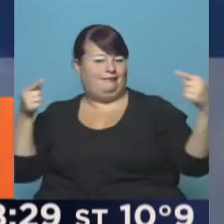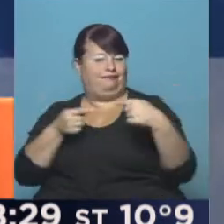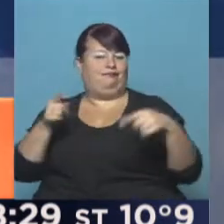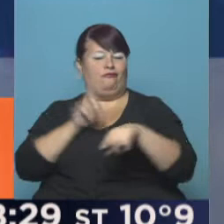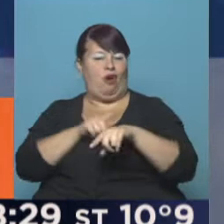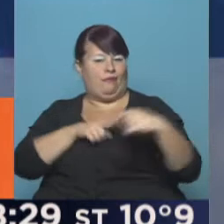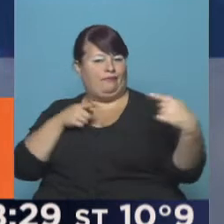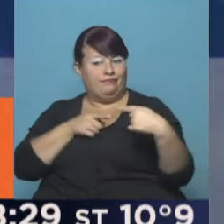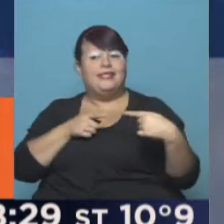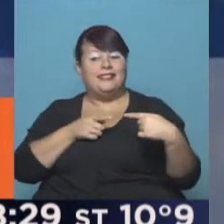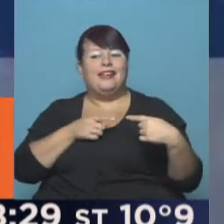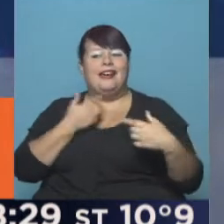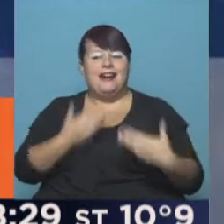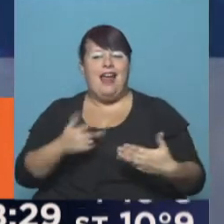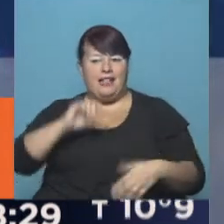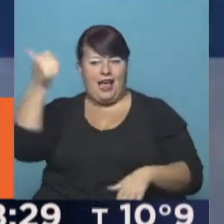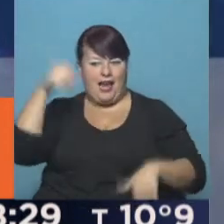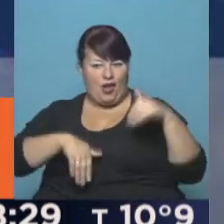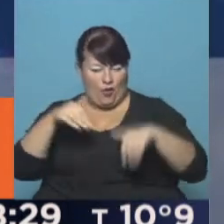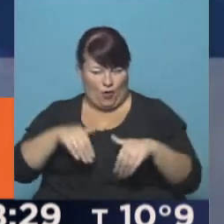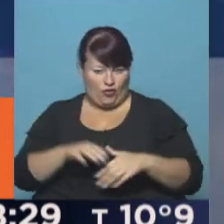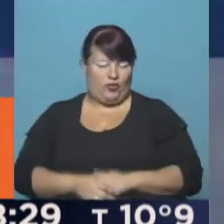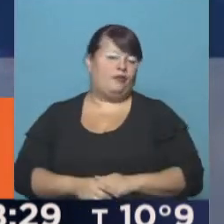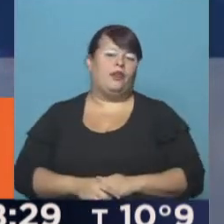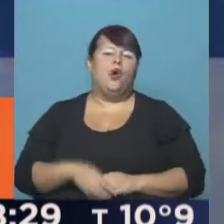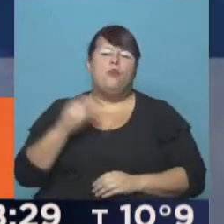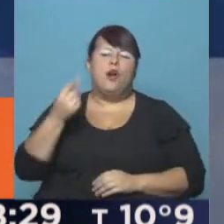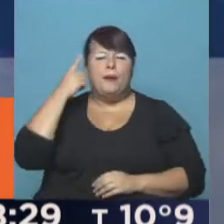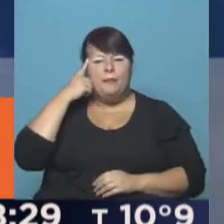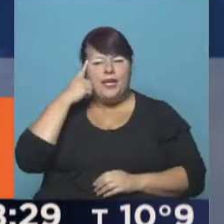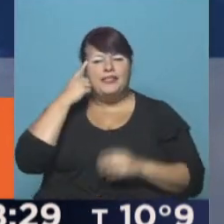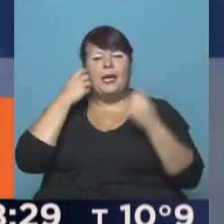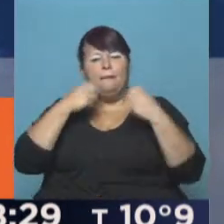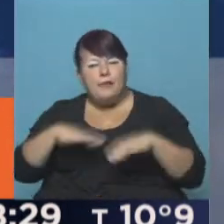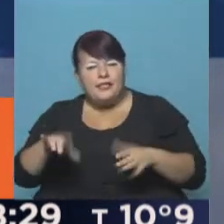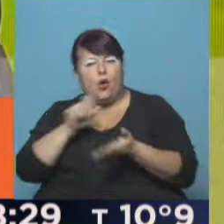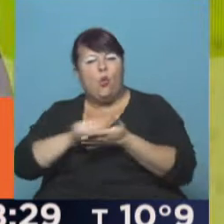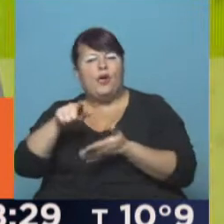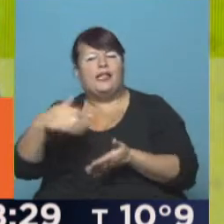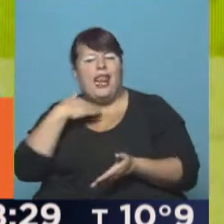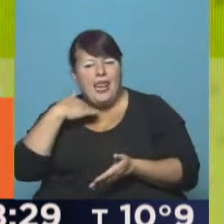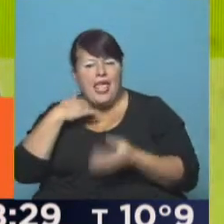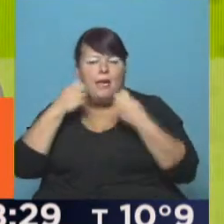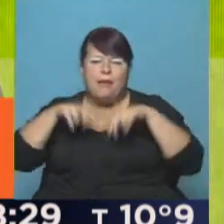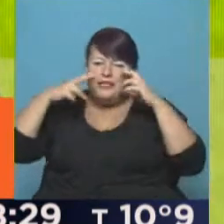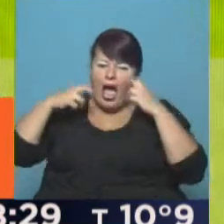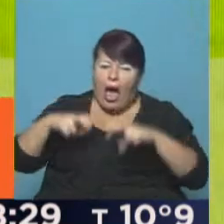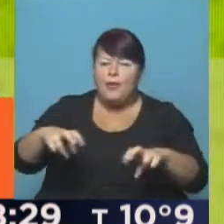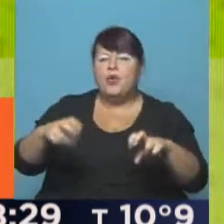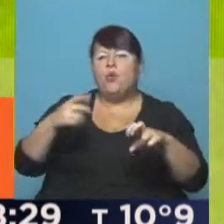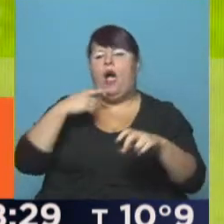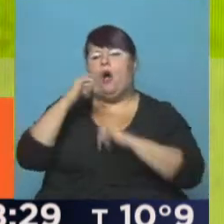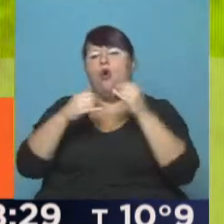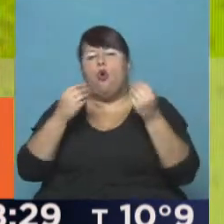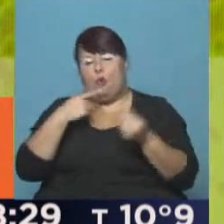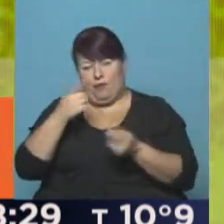ese momento y que le permite ganar las elecciones, ¿no? ¿Por qué la idea de comenzar a escribir este libro, de comenzar a investigar y de plantear,